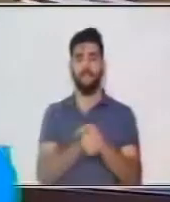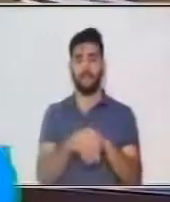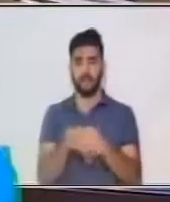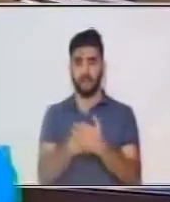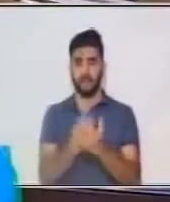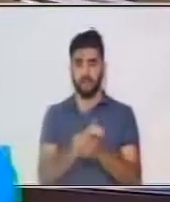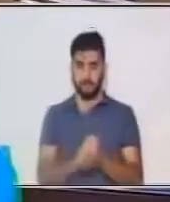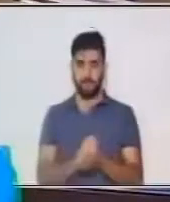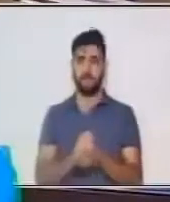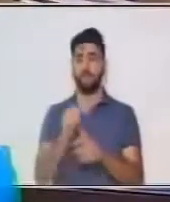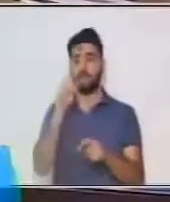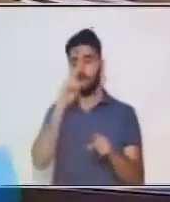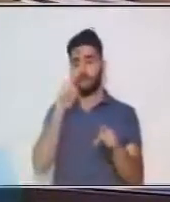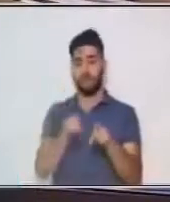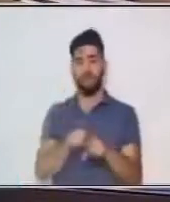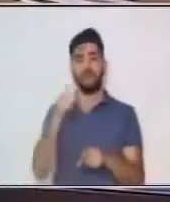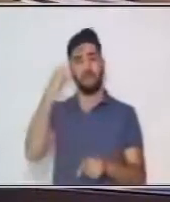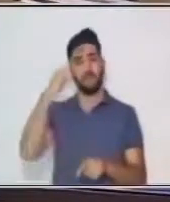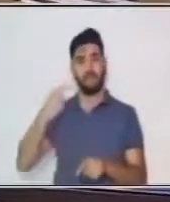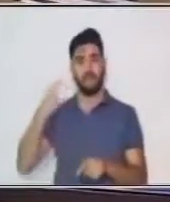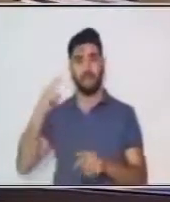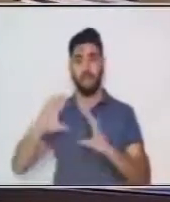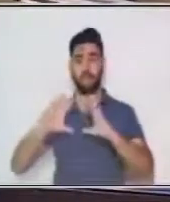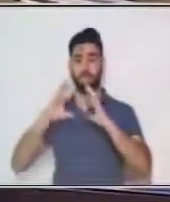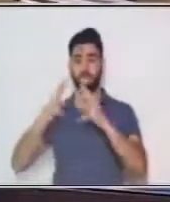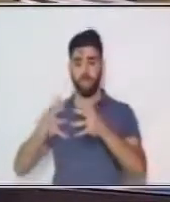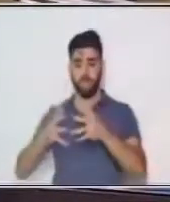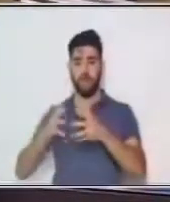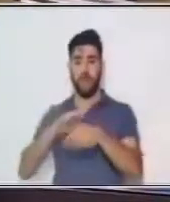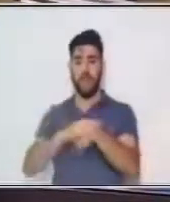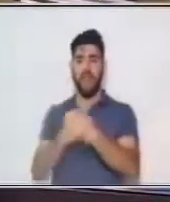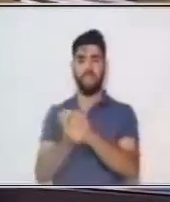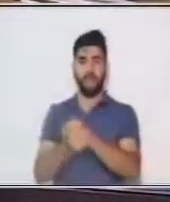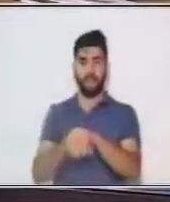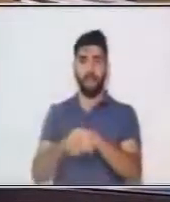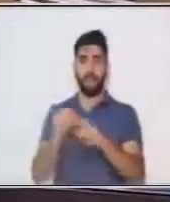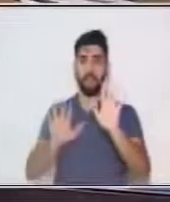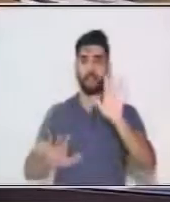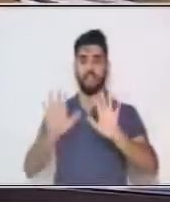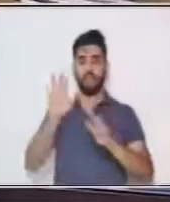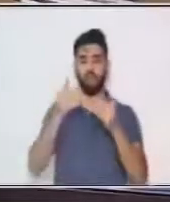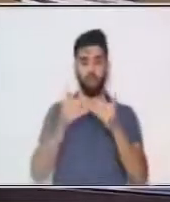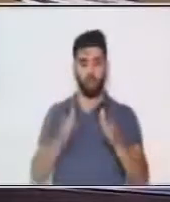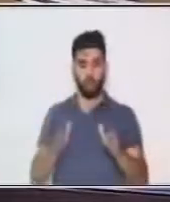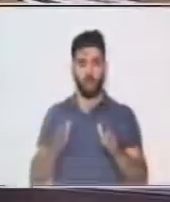También tenemos el Día Mundial del Lavado de Manos el 15 de octubre. Quédate en casa.